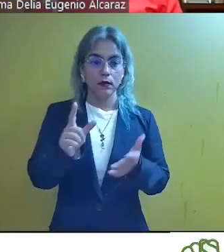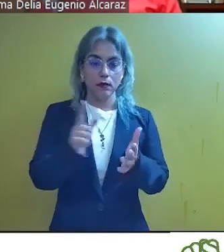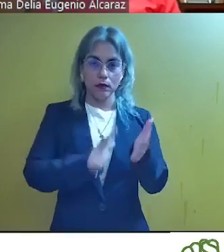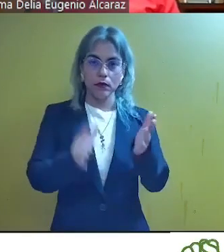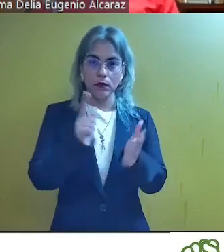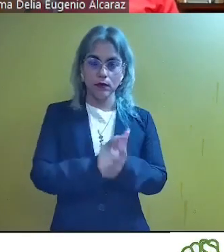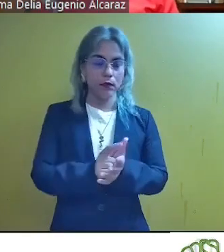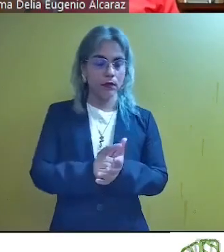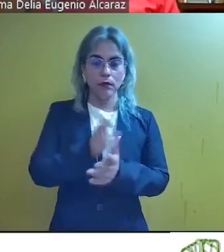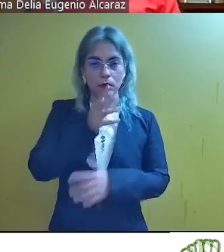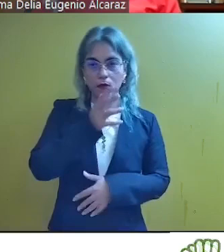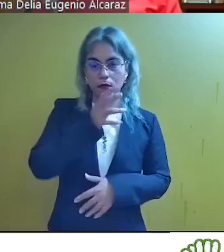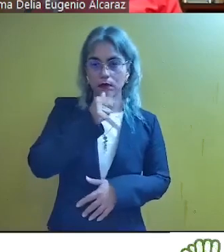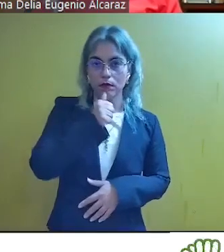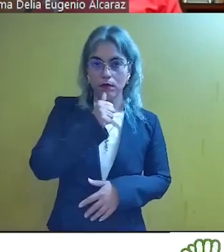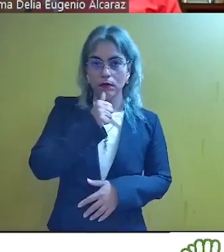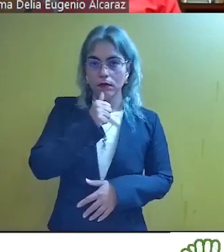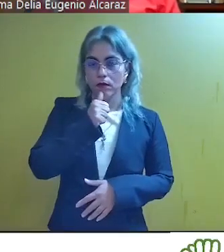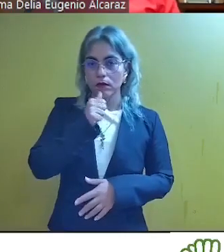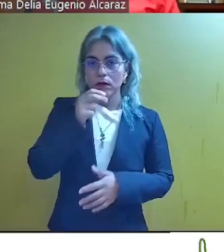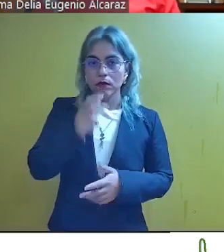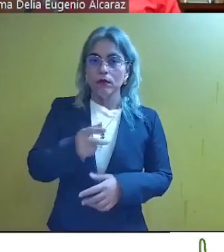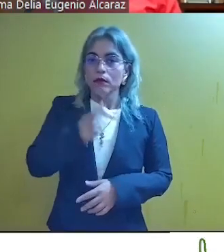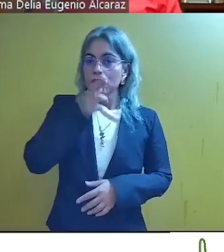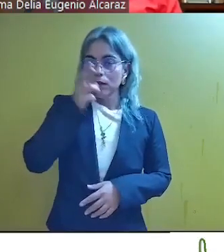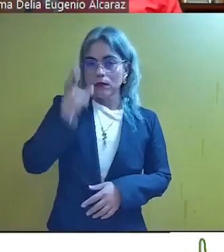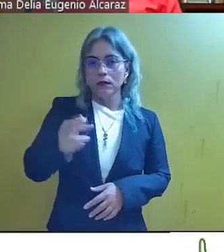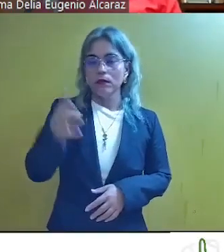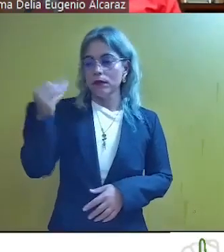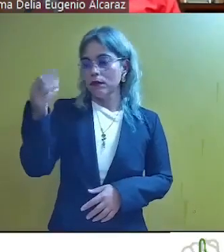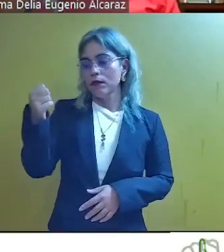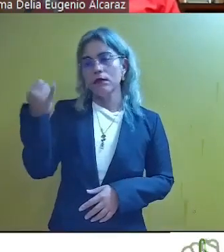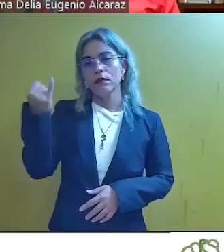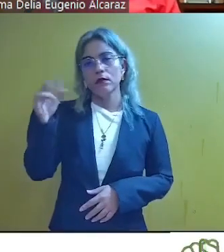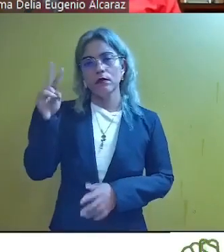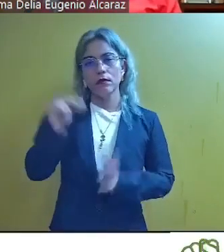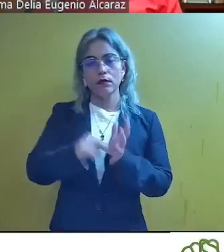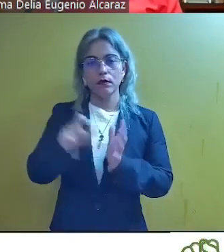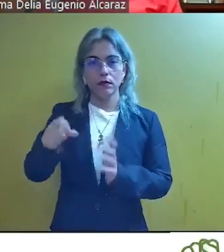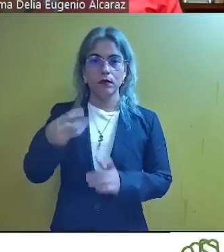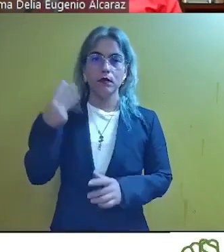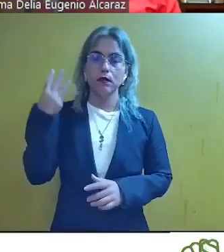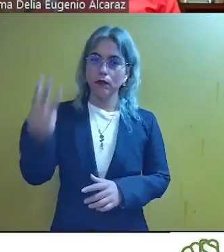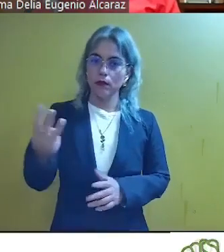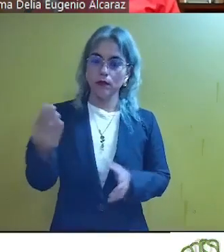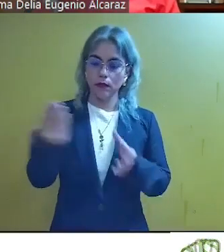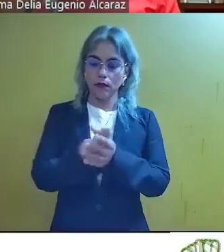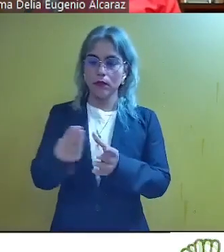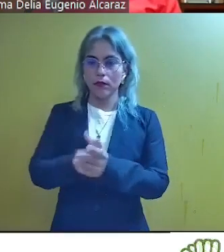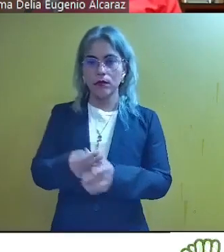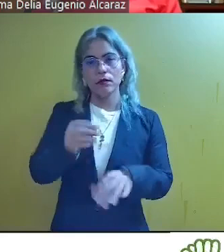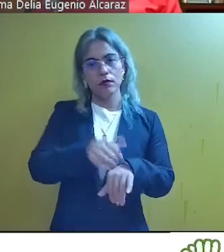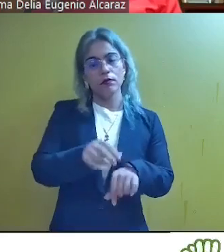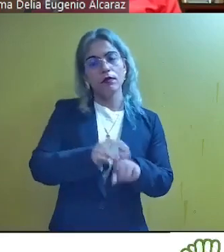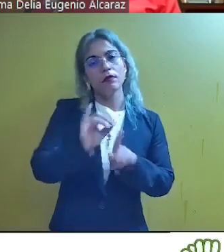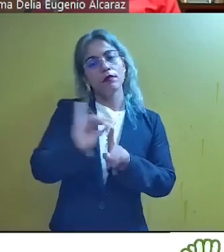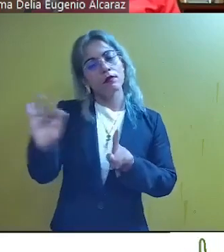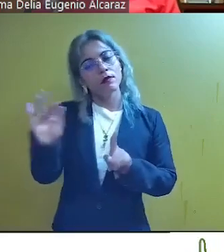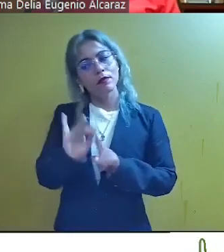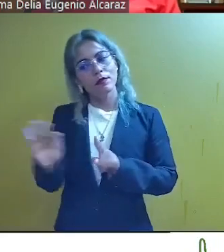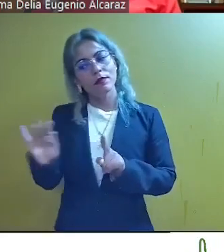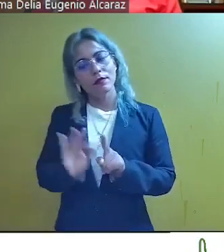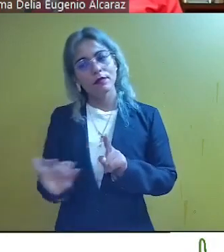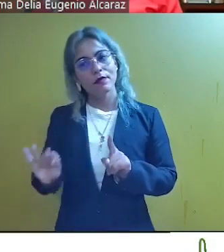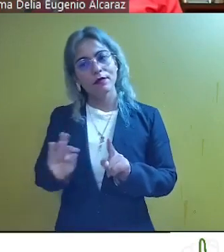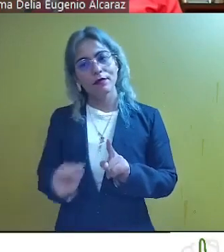la resolución dictada el 9 de junio de 2023, en cumplimiento a la sentencia emitida en el expediente identificado con la clave